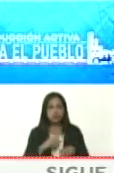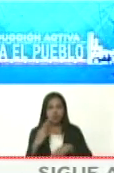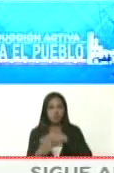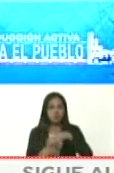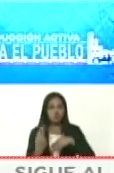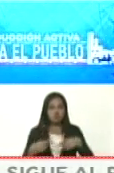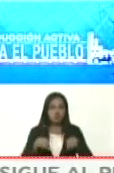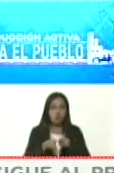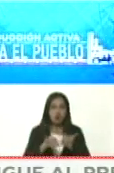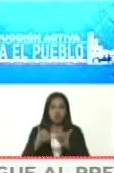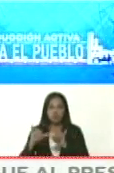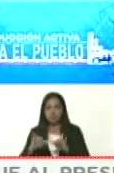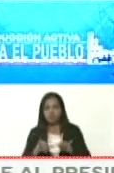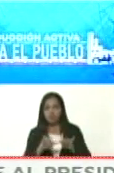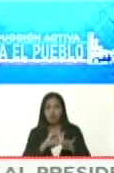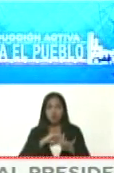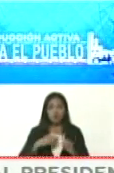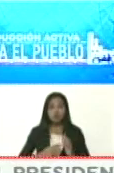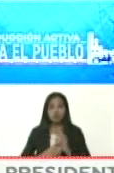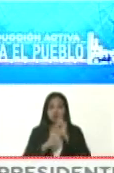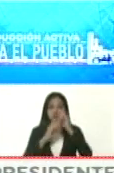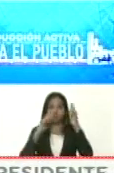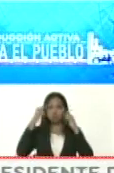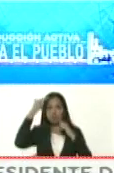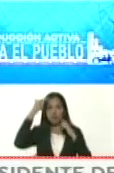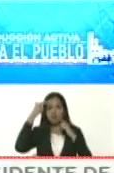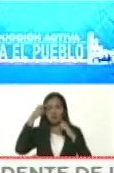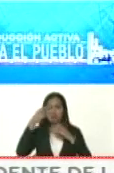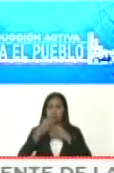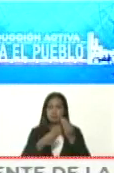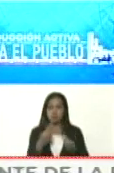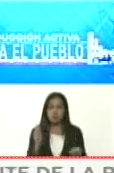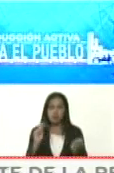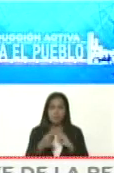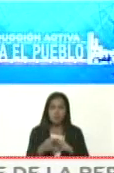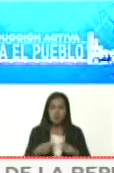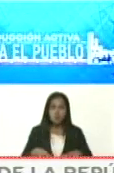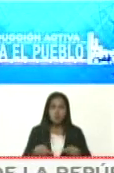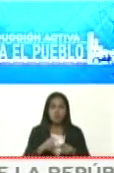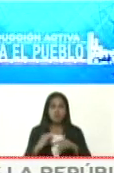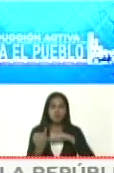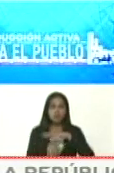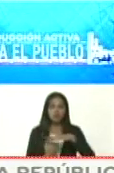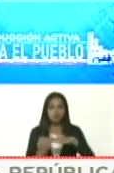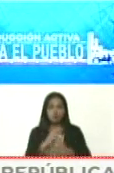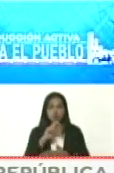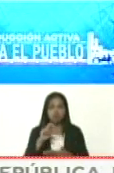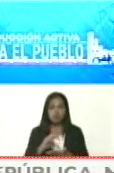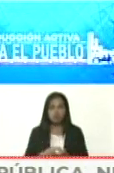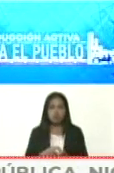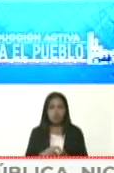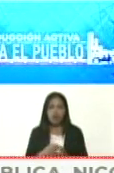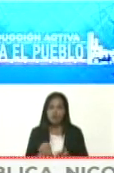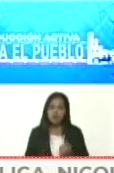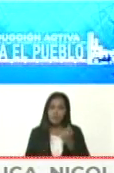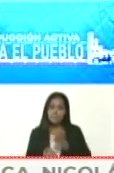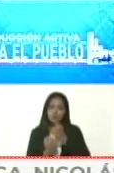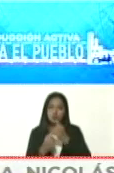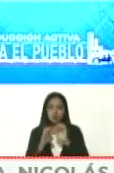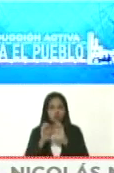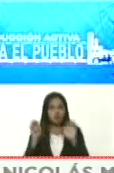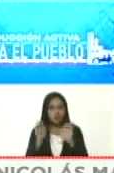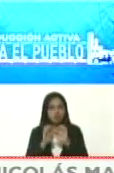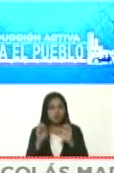revolución, gracias a nuestro comandante Hugo Chávez, en el Instituto Nacional de Cooperación y